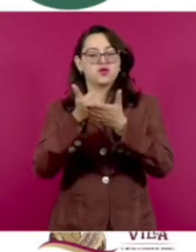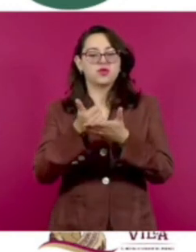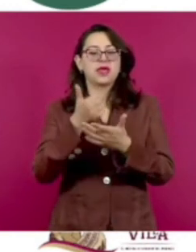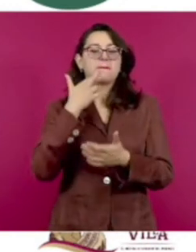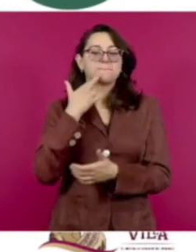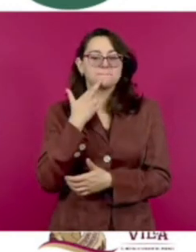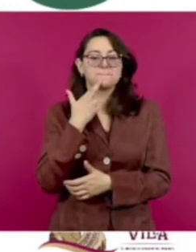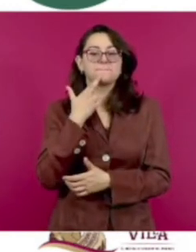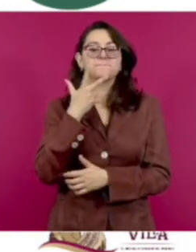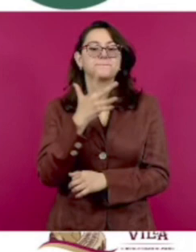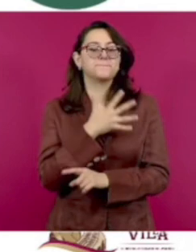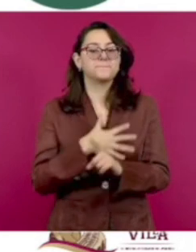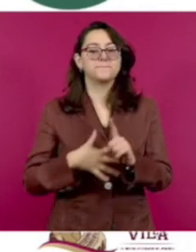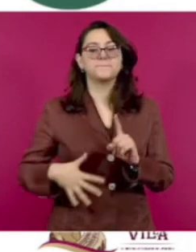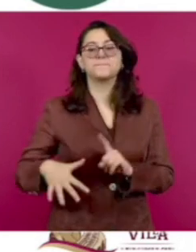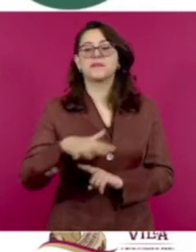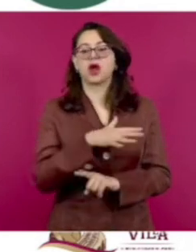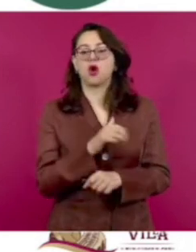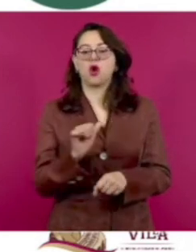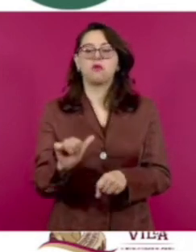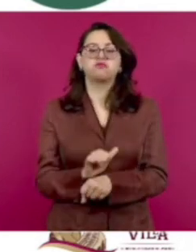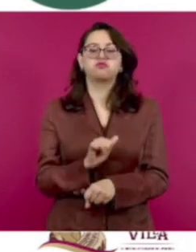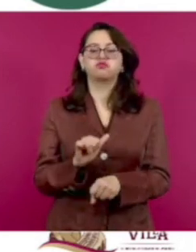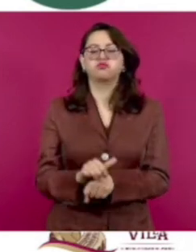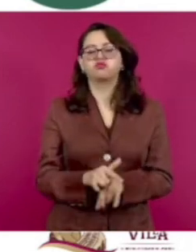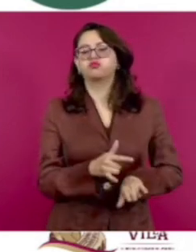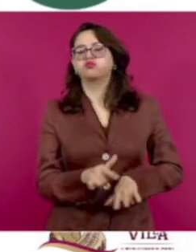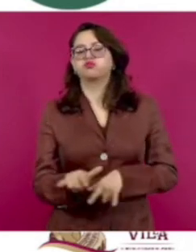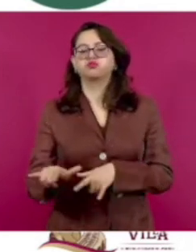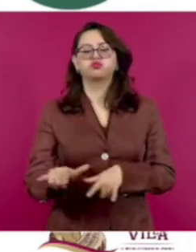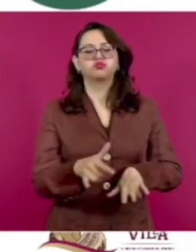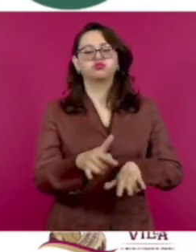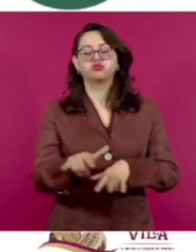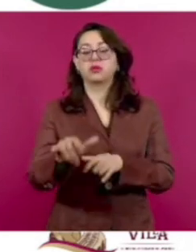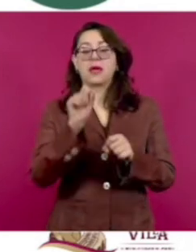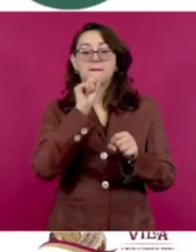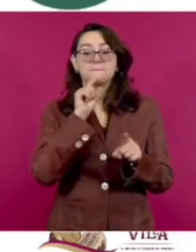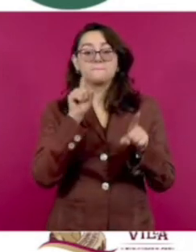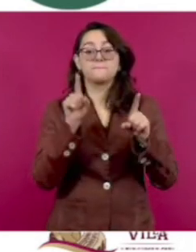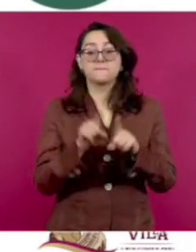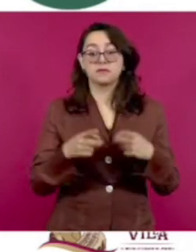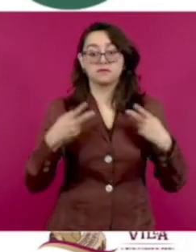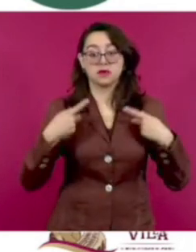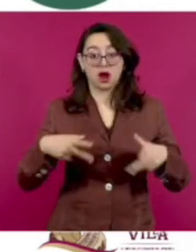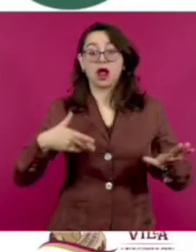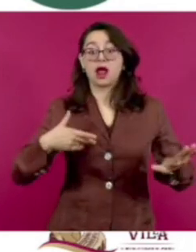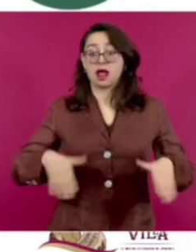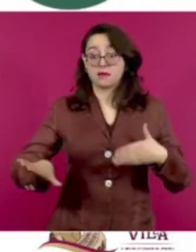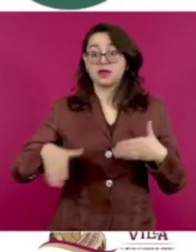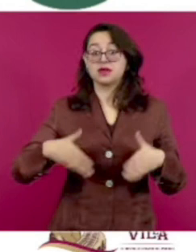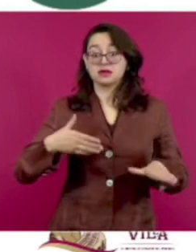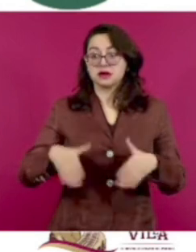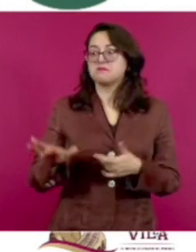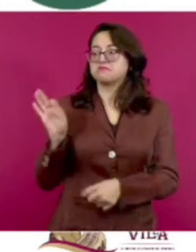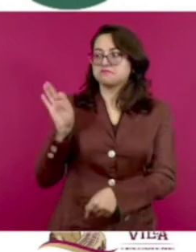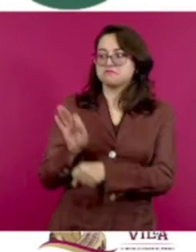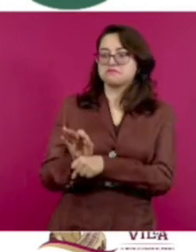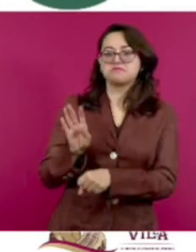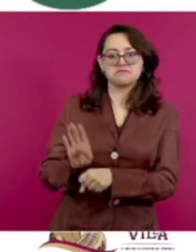el desplazamiento de peatones y automovilistas de forma sencilla y rápida.